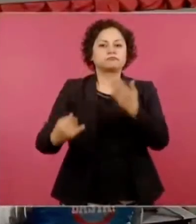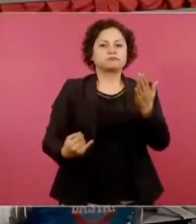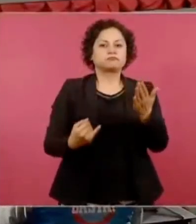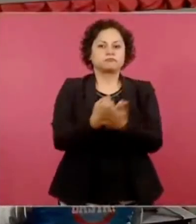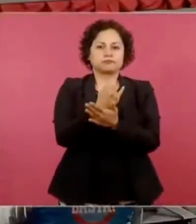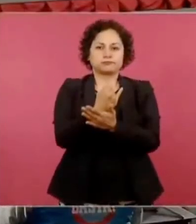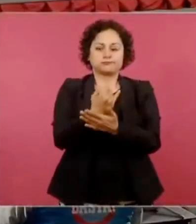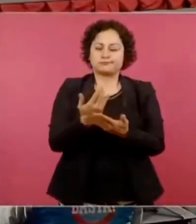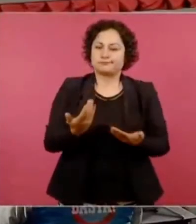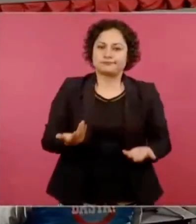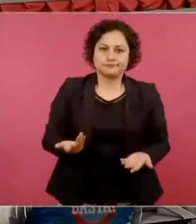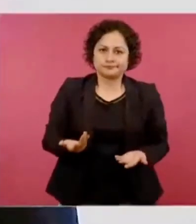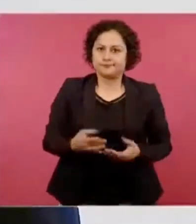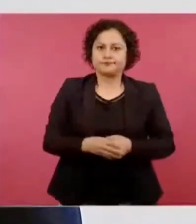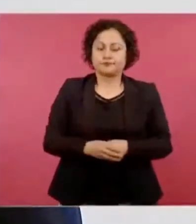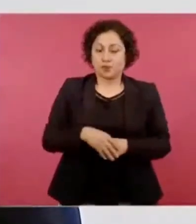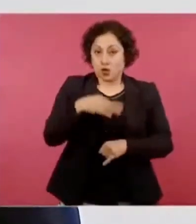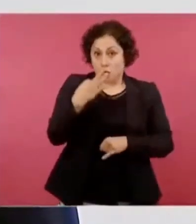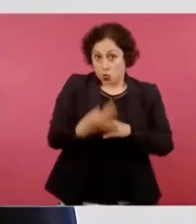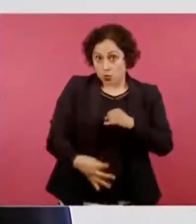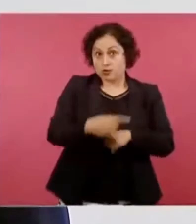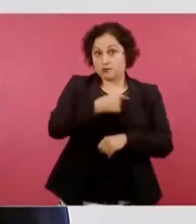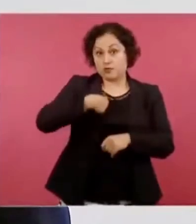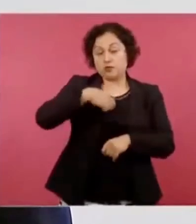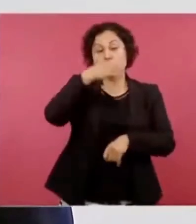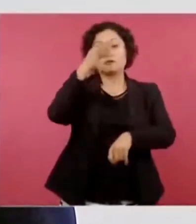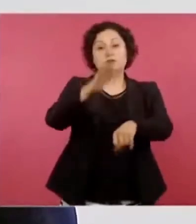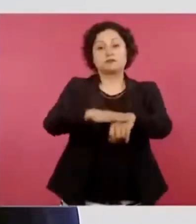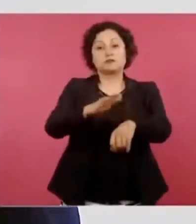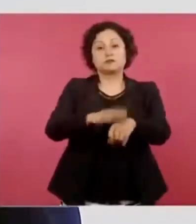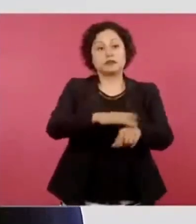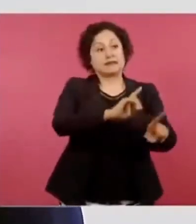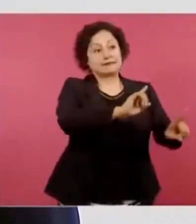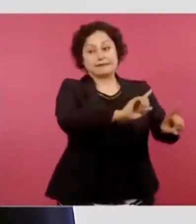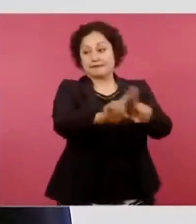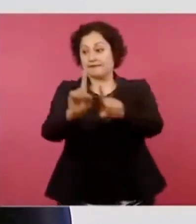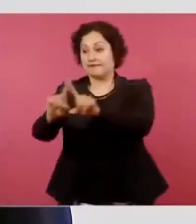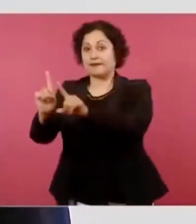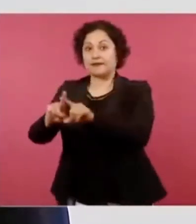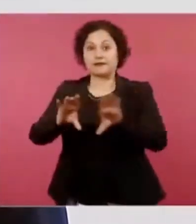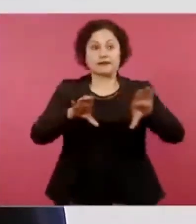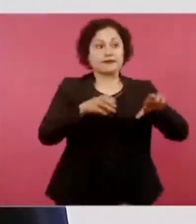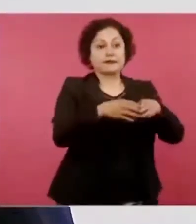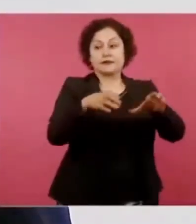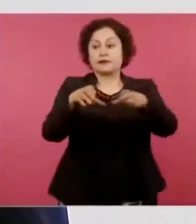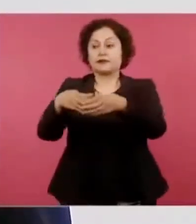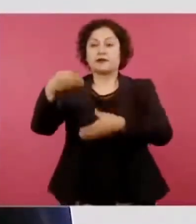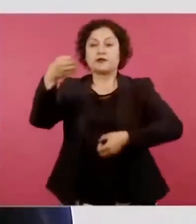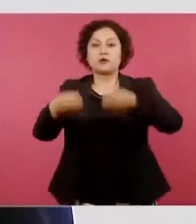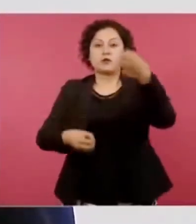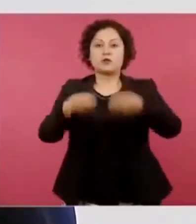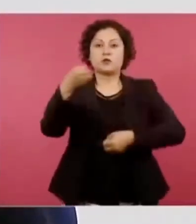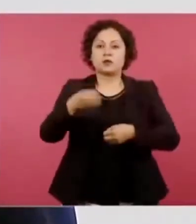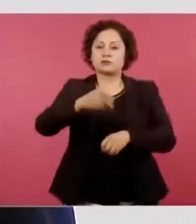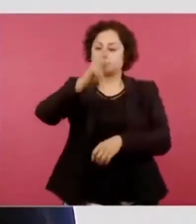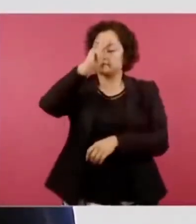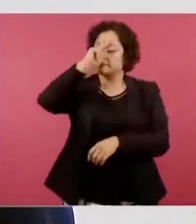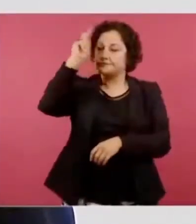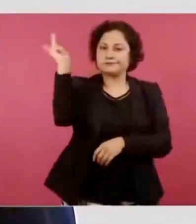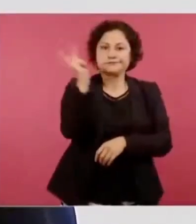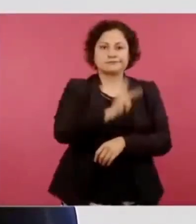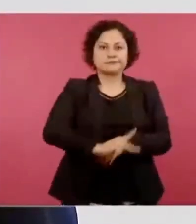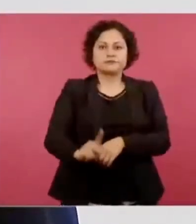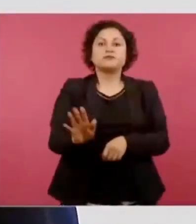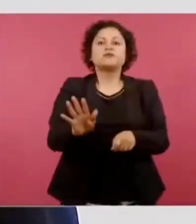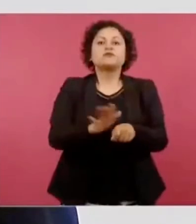queremos alertar que diversos juzgados federales han ido aún más lejos, porque sin que la Suprema Corte